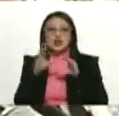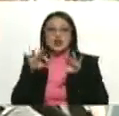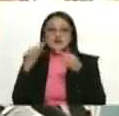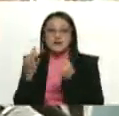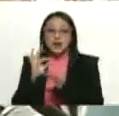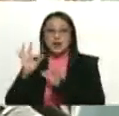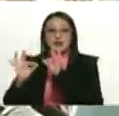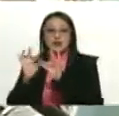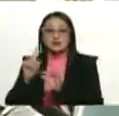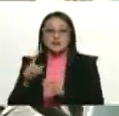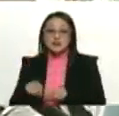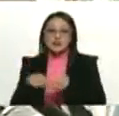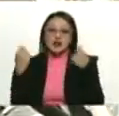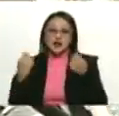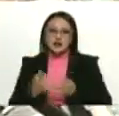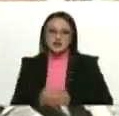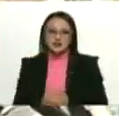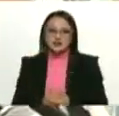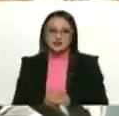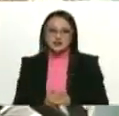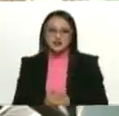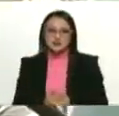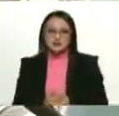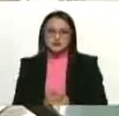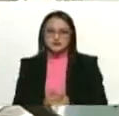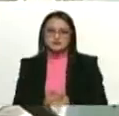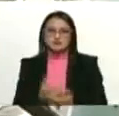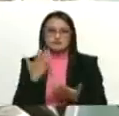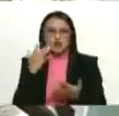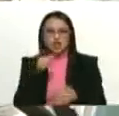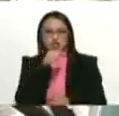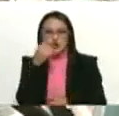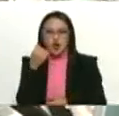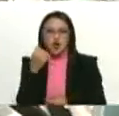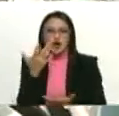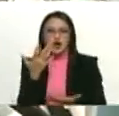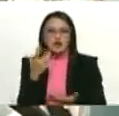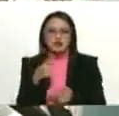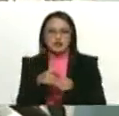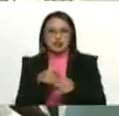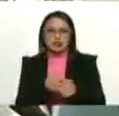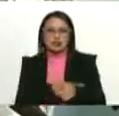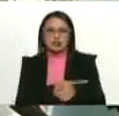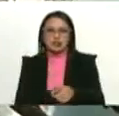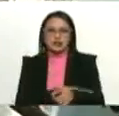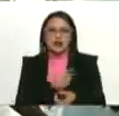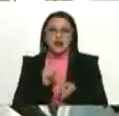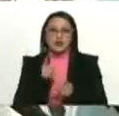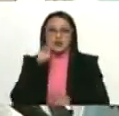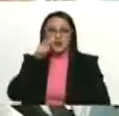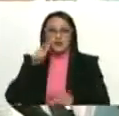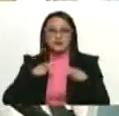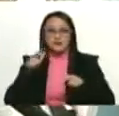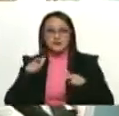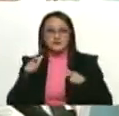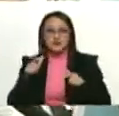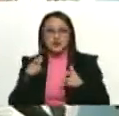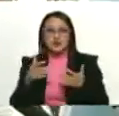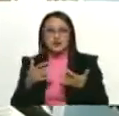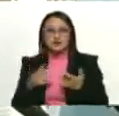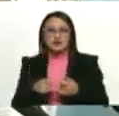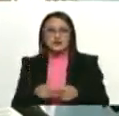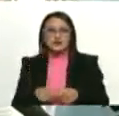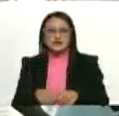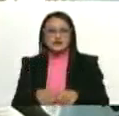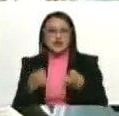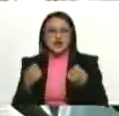familia, ya que obviamente los adictos a las drogas se convierten en personas muchas veces que frustran, truncan